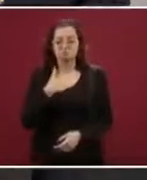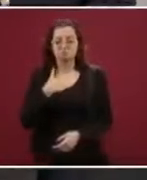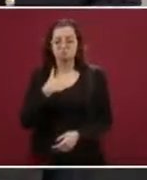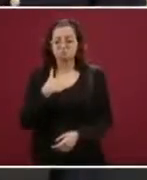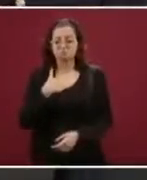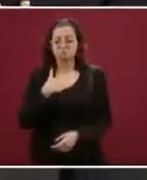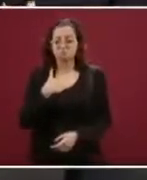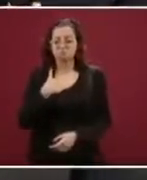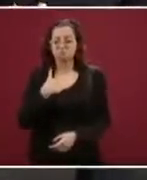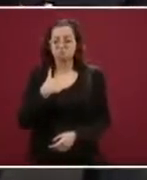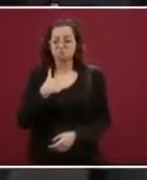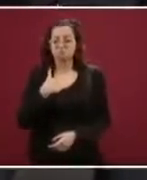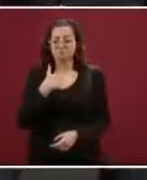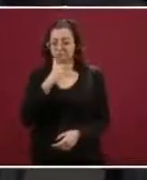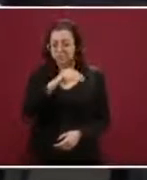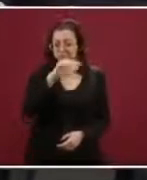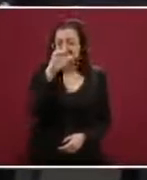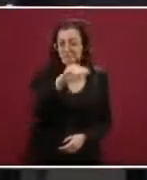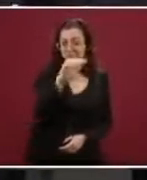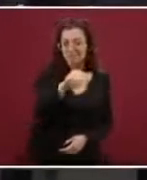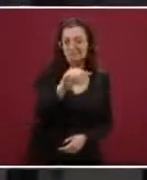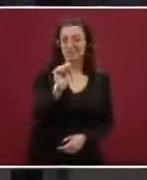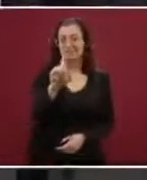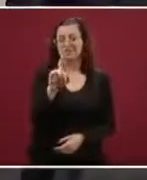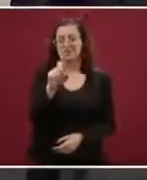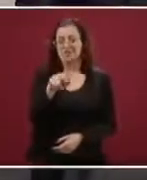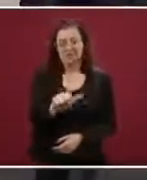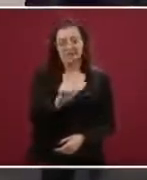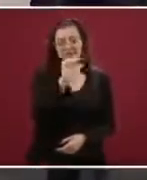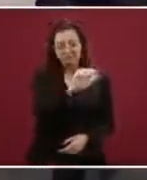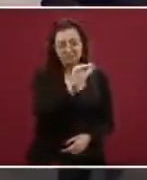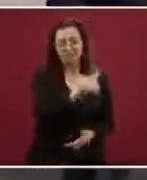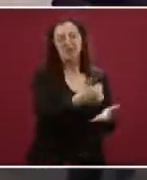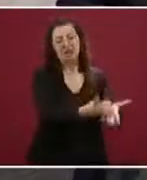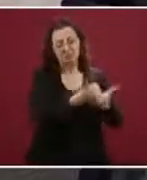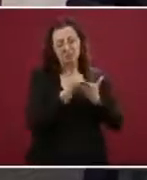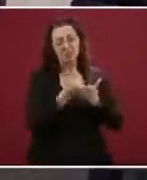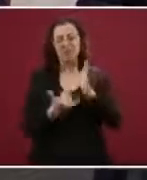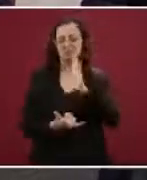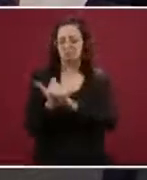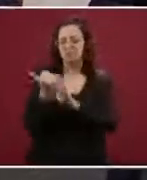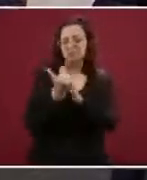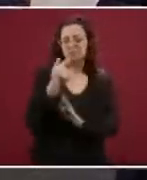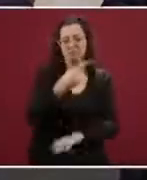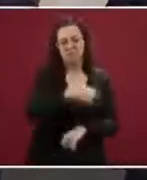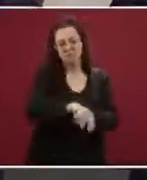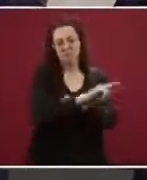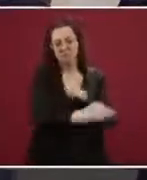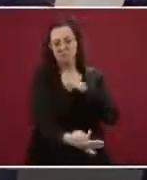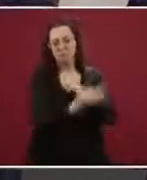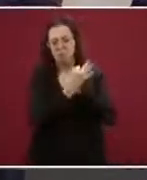al apoyo de las Fuerzas Armadas? ¿Por qué me respaldo